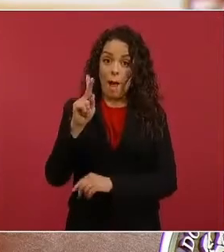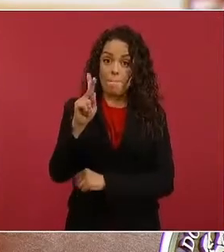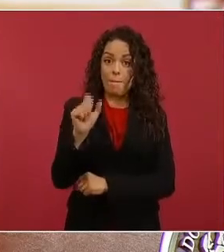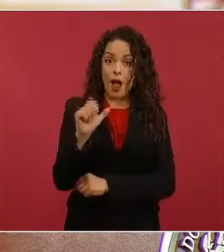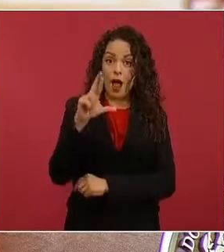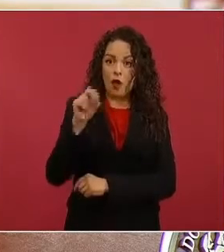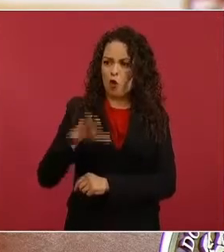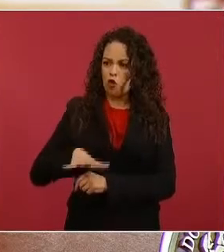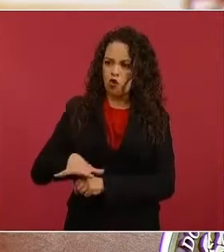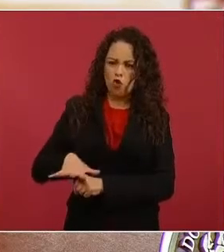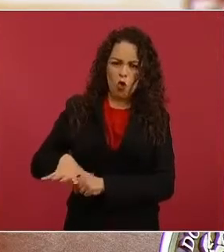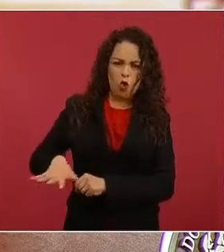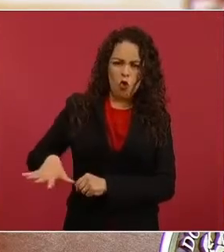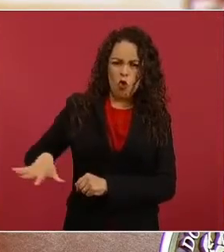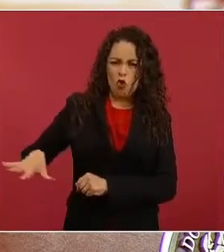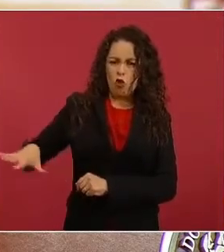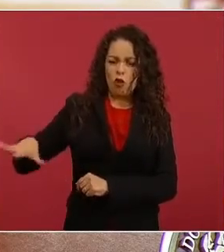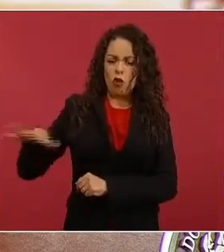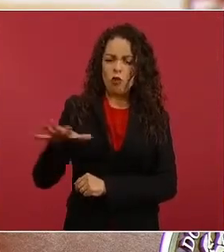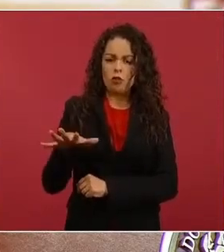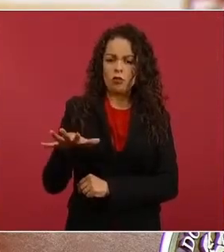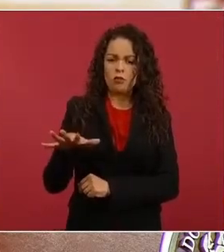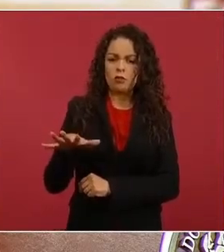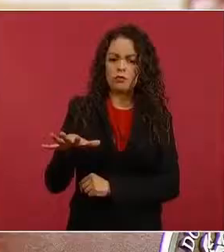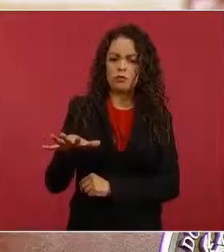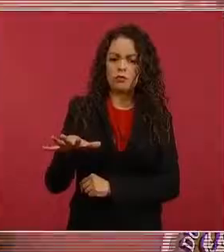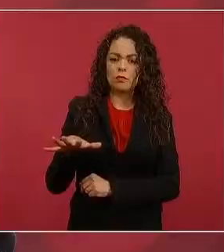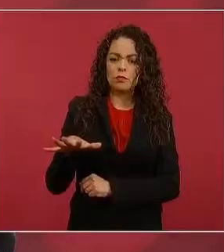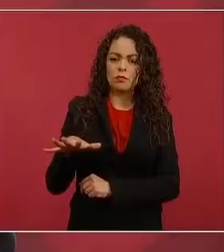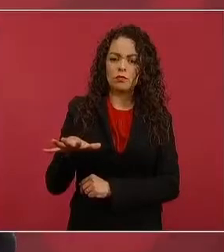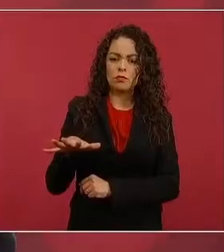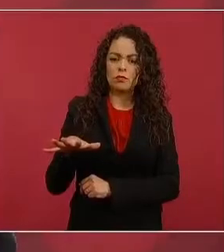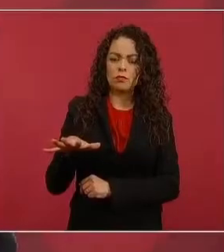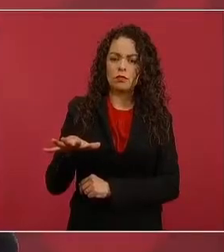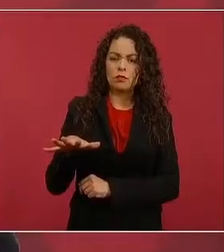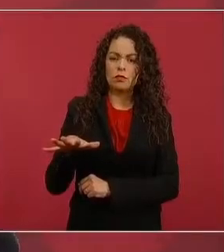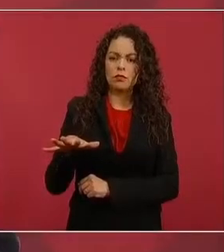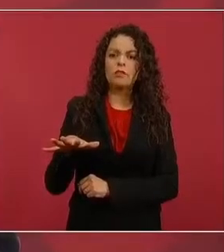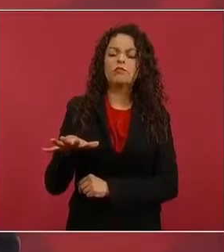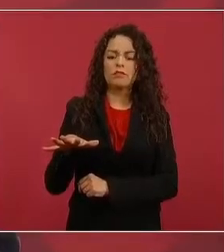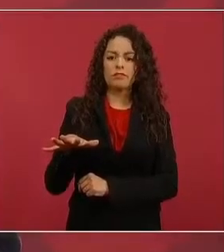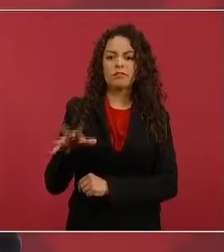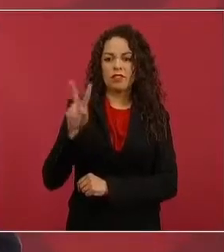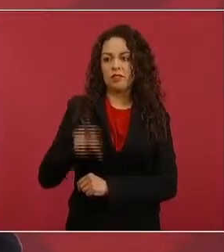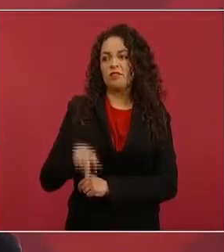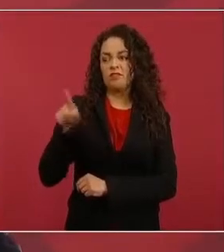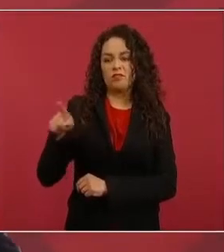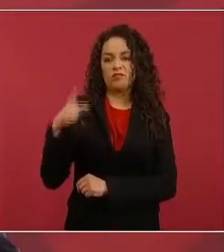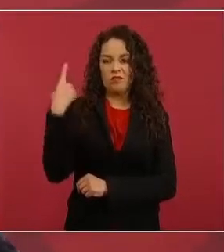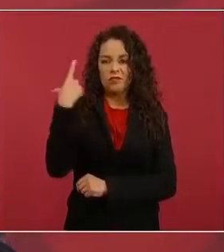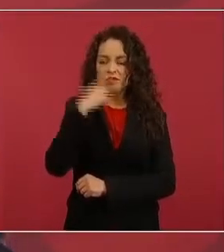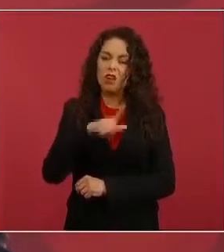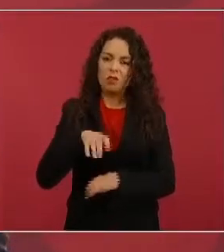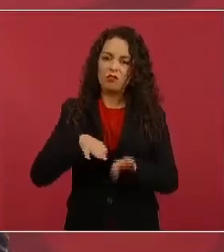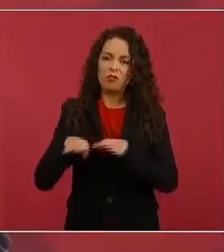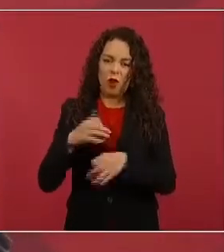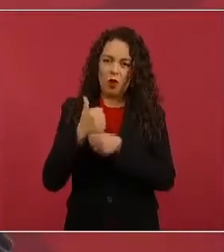porque estaban en una mala situación laboral.